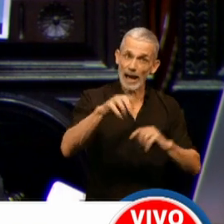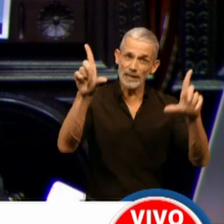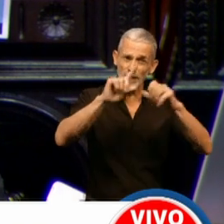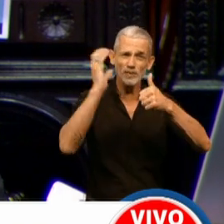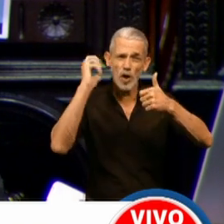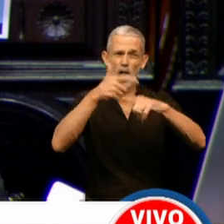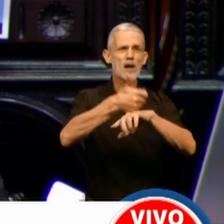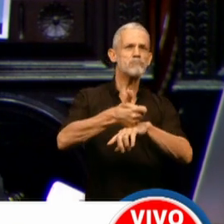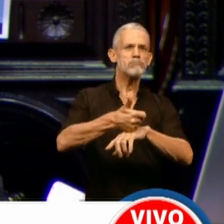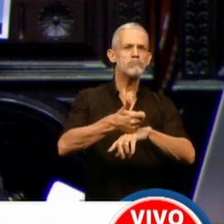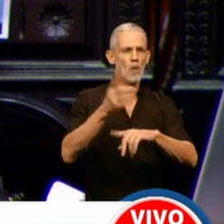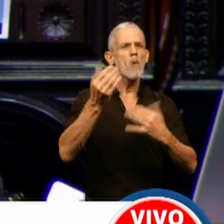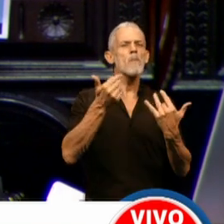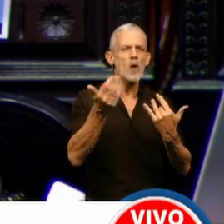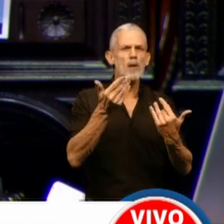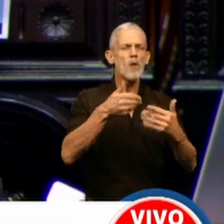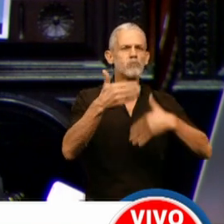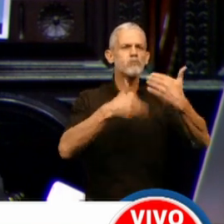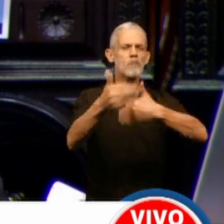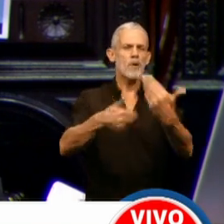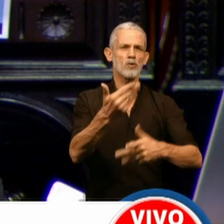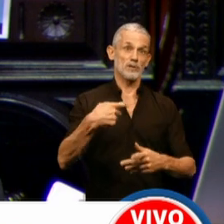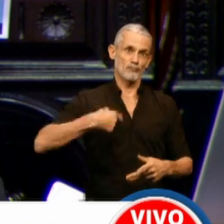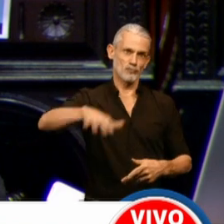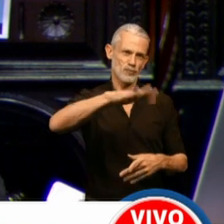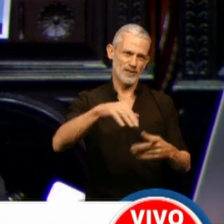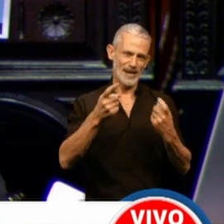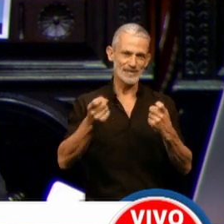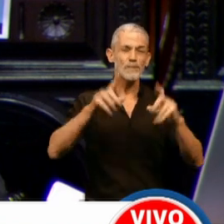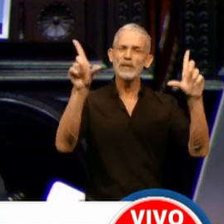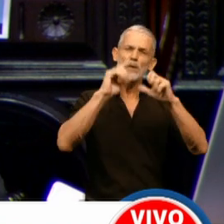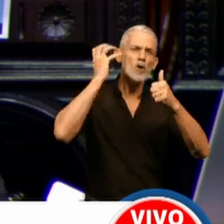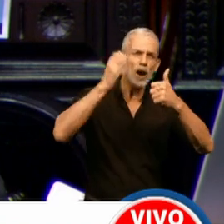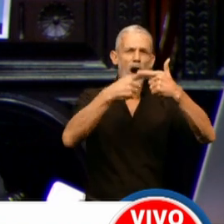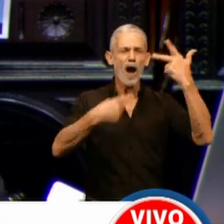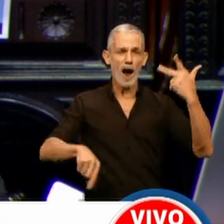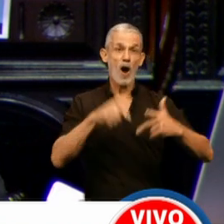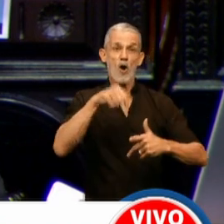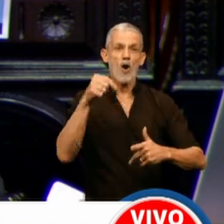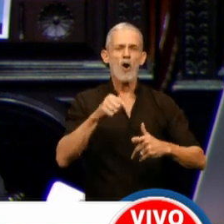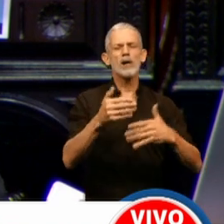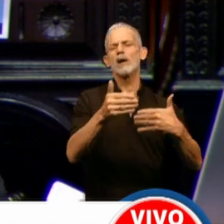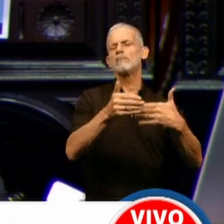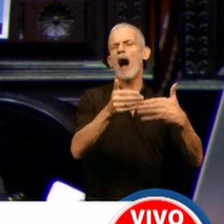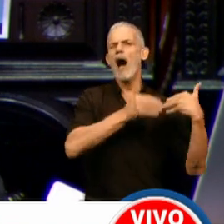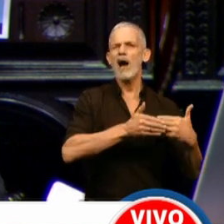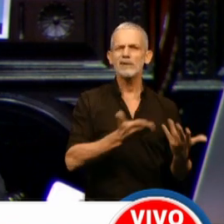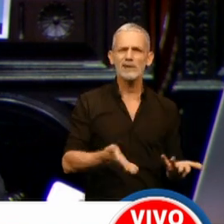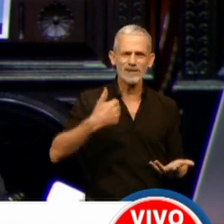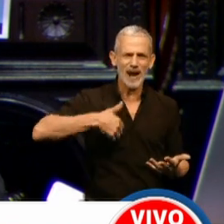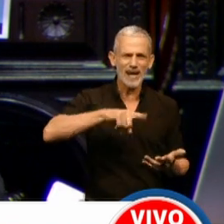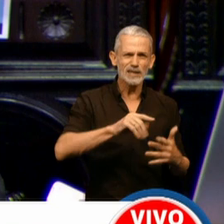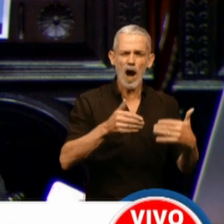seguir avanzando en esta deconstrucción que la sociedad necesita los medios de comunicación hoy atrasan en la república